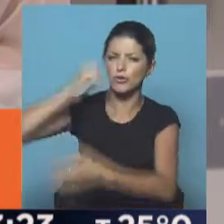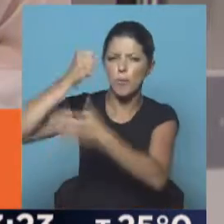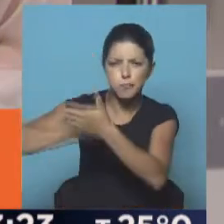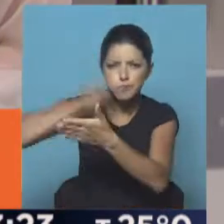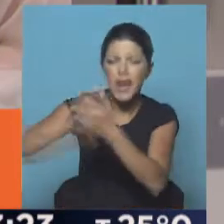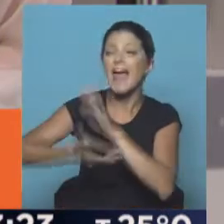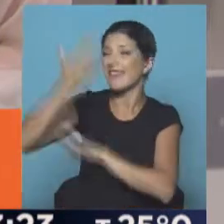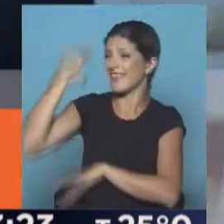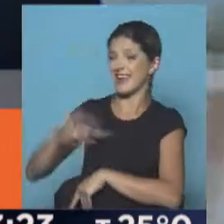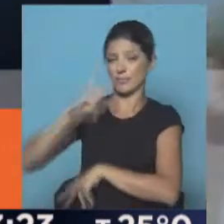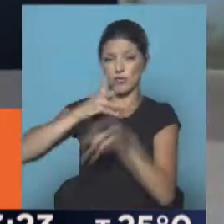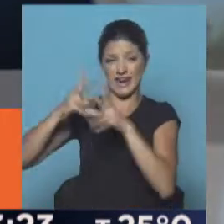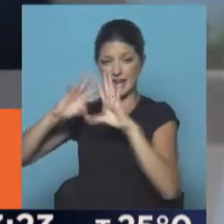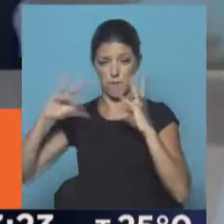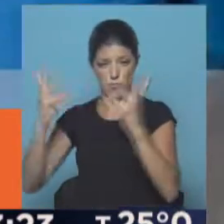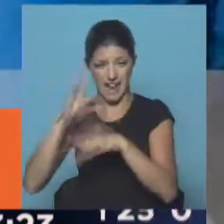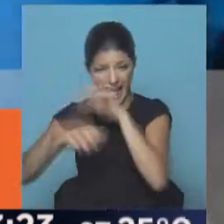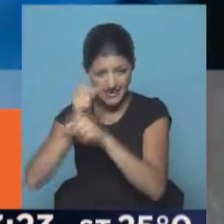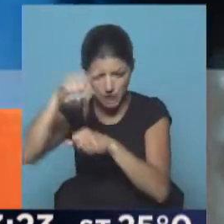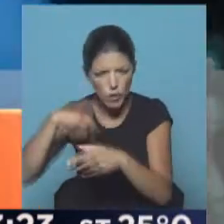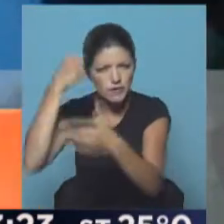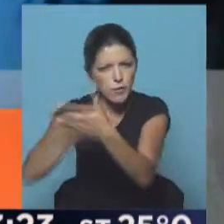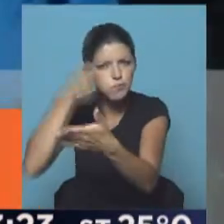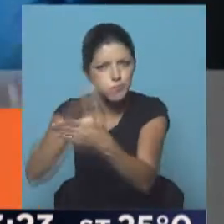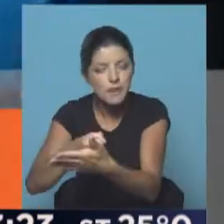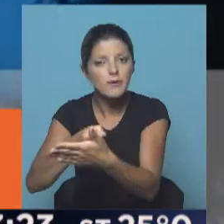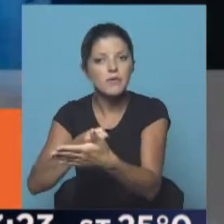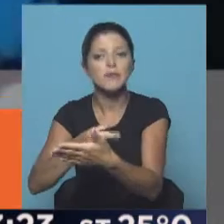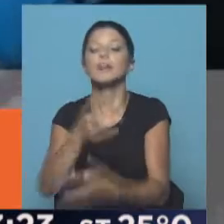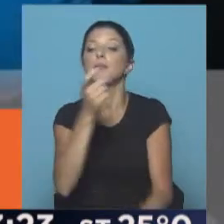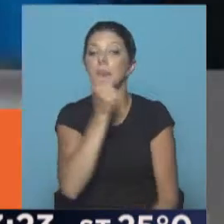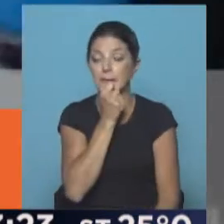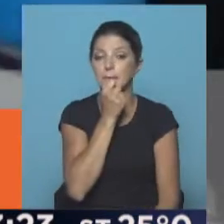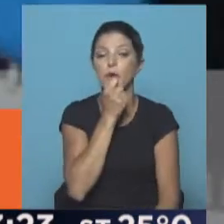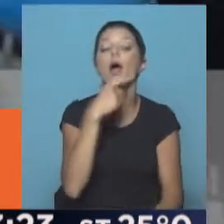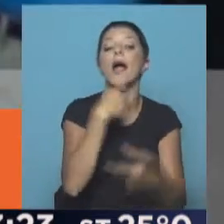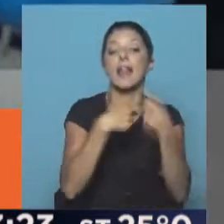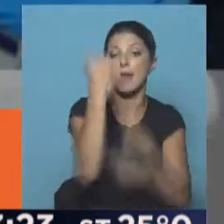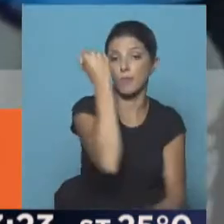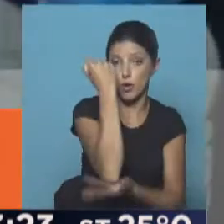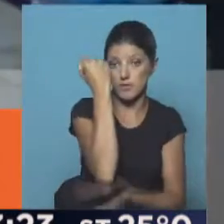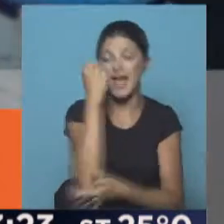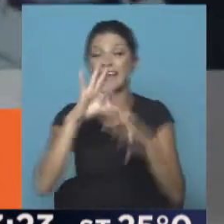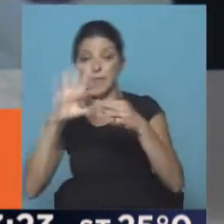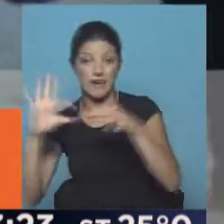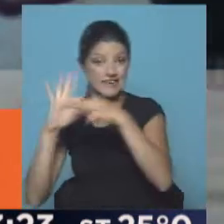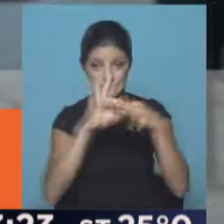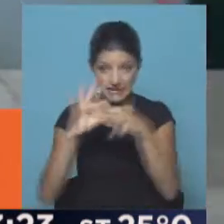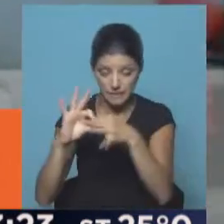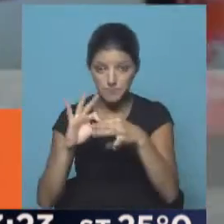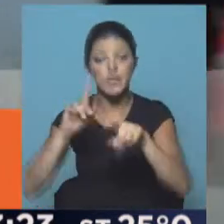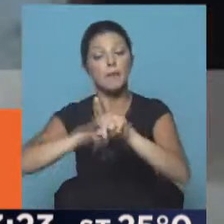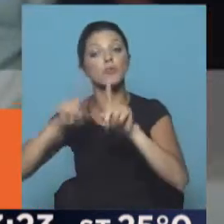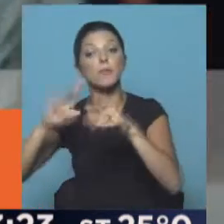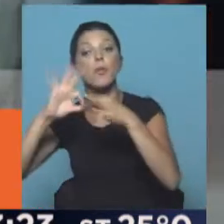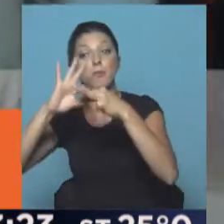segunda posguerra y que permitió un matrimonio forzado entre el capitalismo y la democracia, entre la